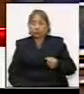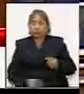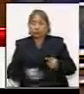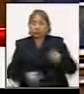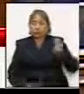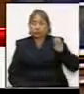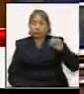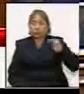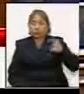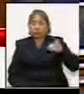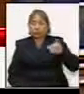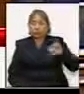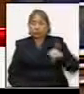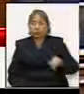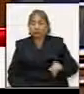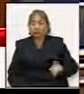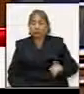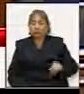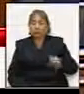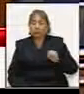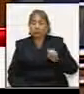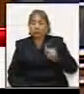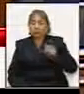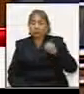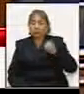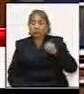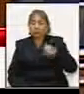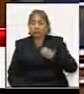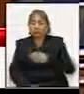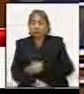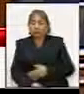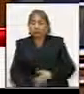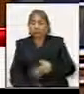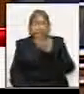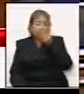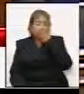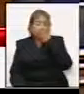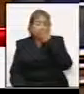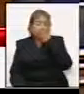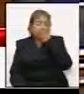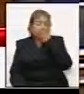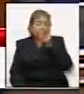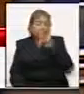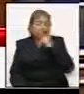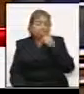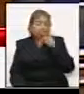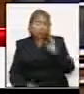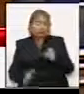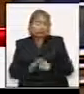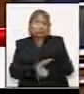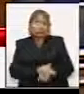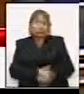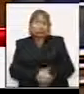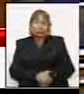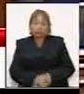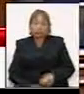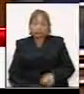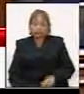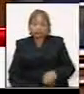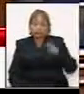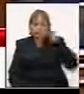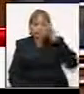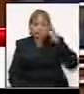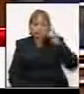a la Estrategia Nacional del Sistema de Inmunizaciones de nuestro país, que es muy completo. Entonces, saludo